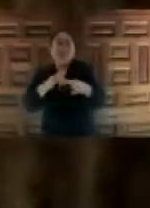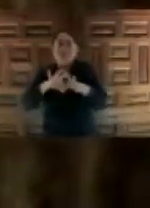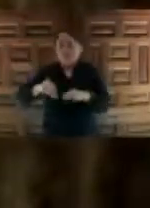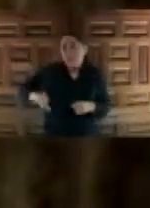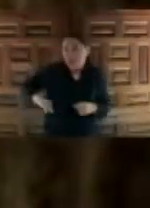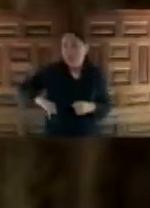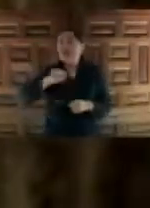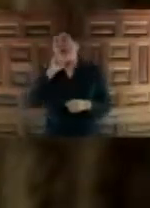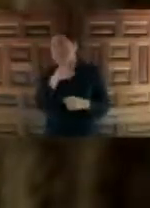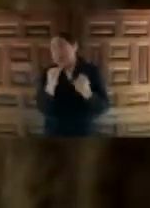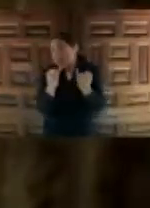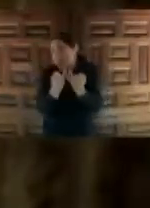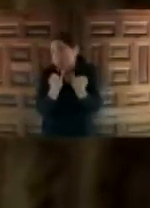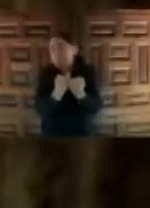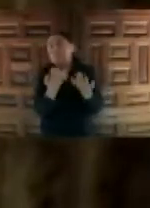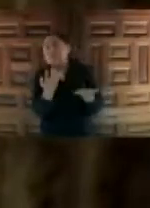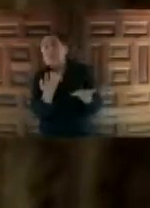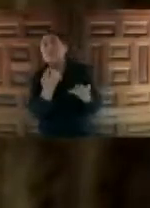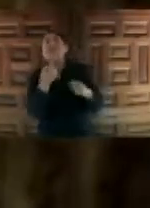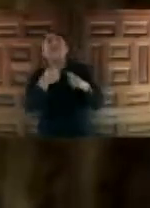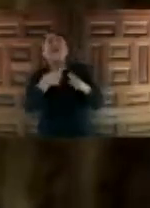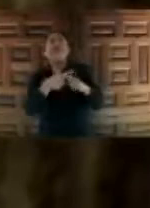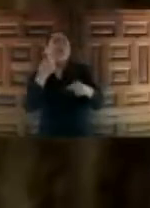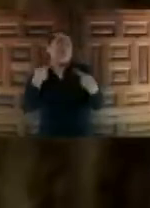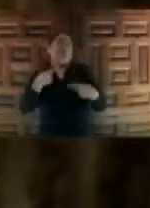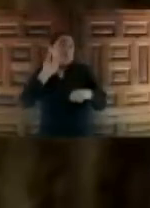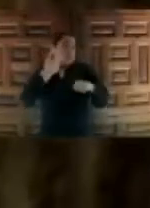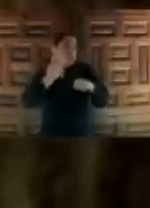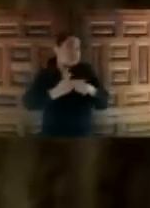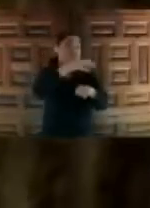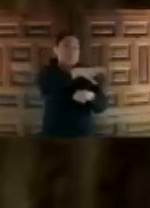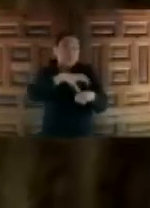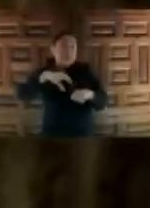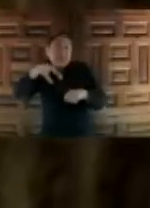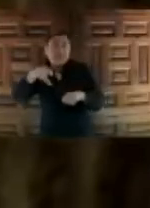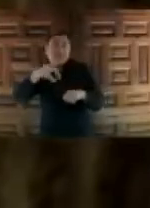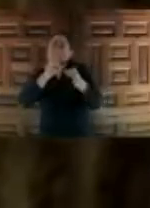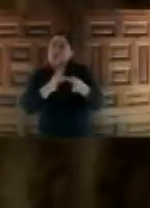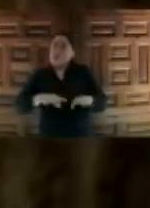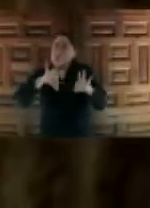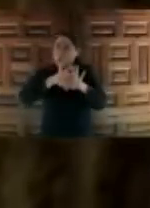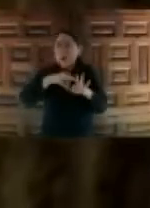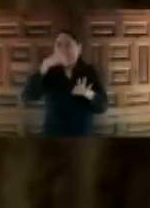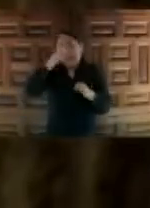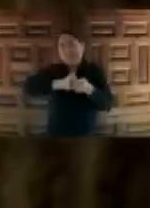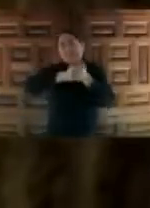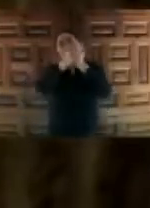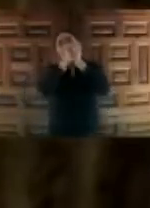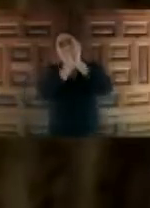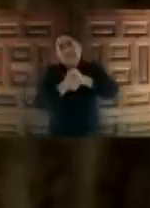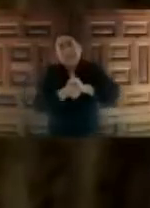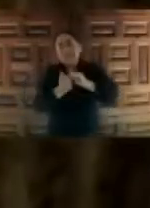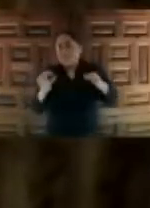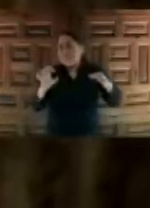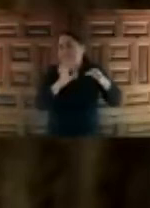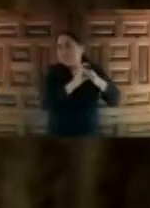también la posición contingente de los actores como un factor inherente para dilucidar los niveles de